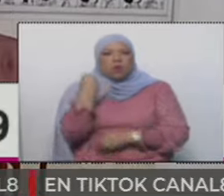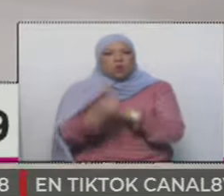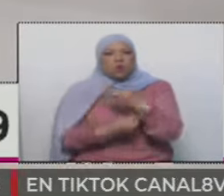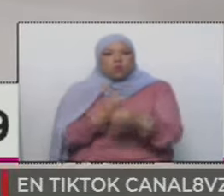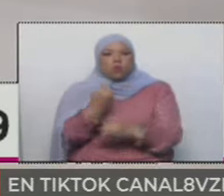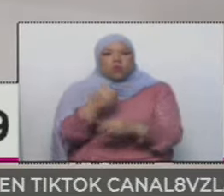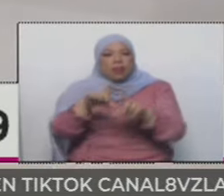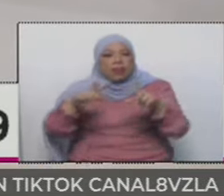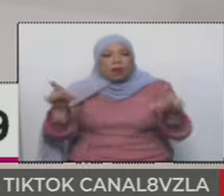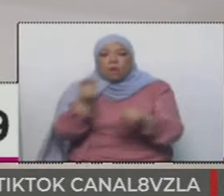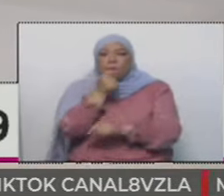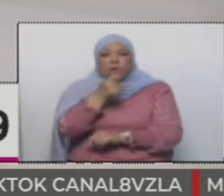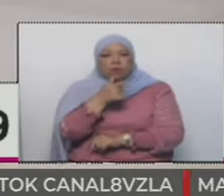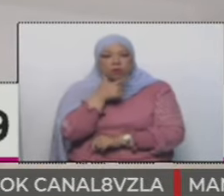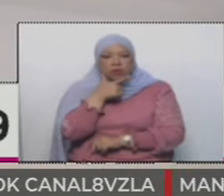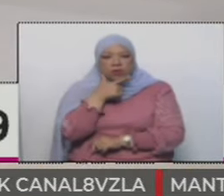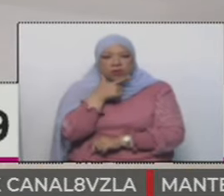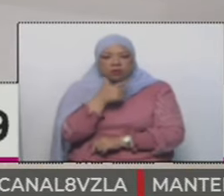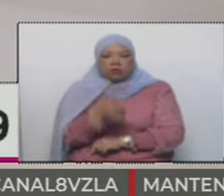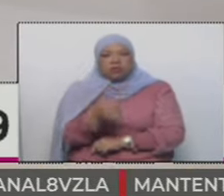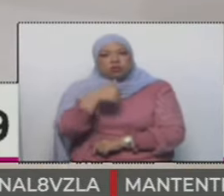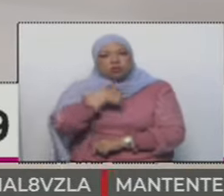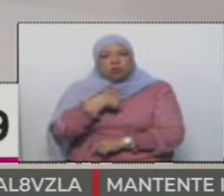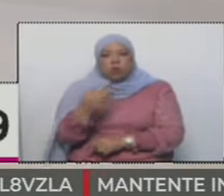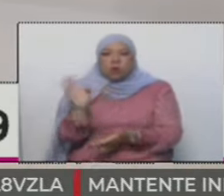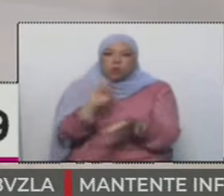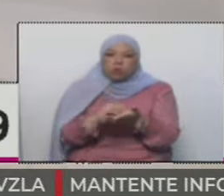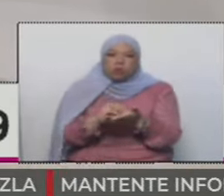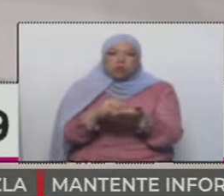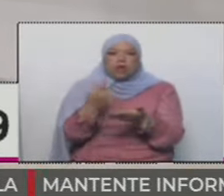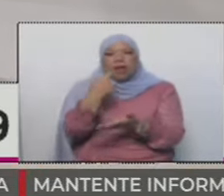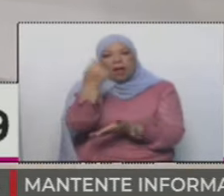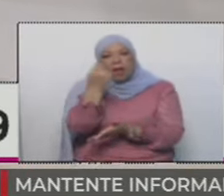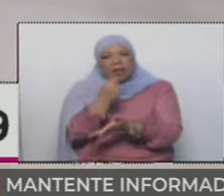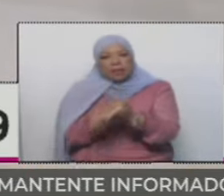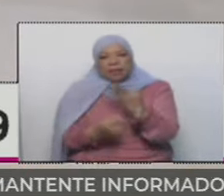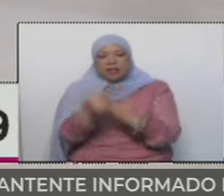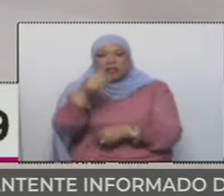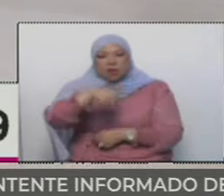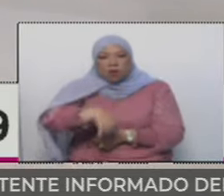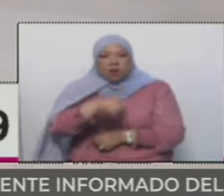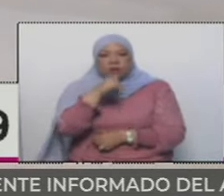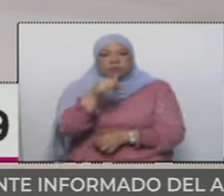lenguaje de verdad maravilloso. Yo reivindicaría para los artistas de hoy,